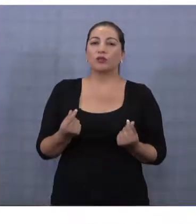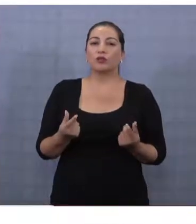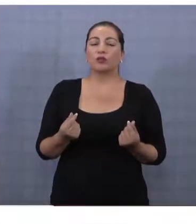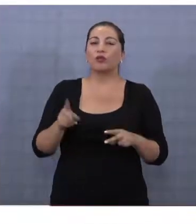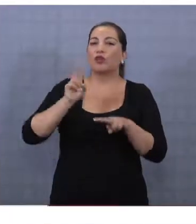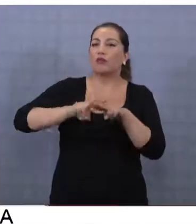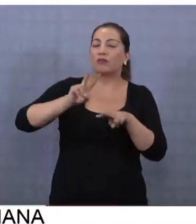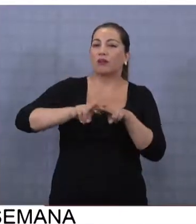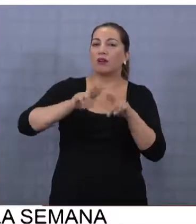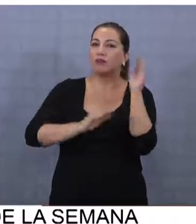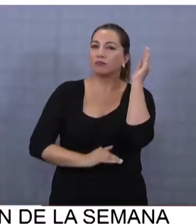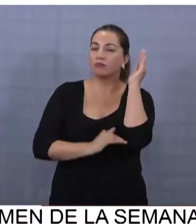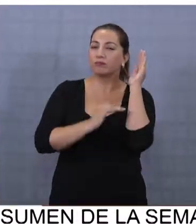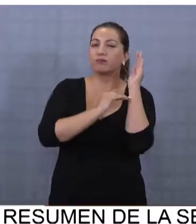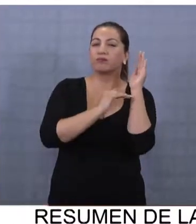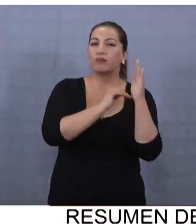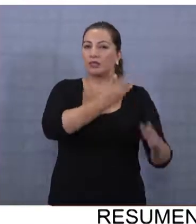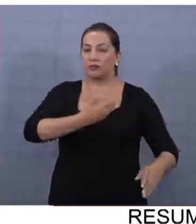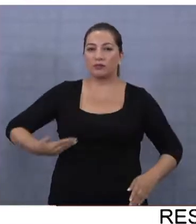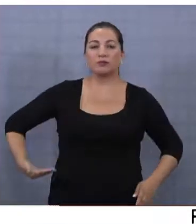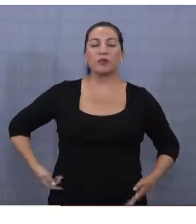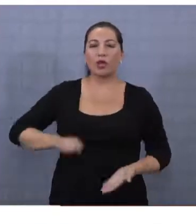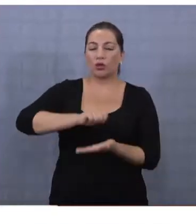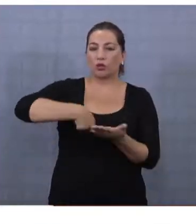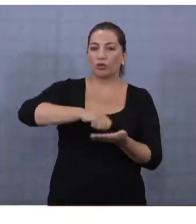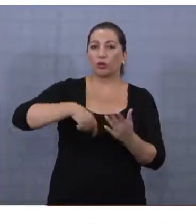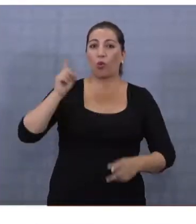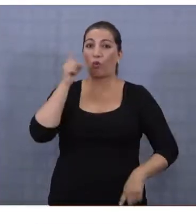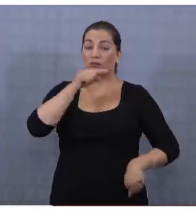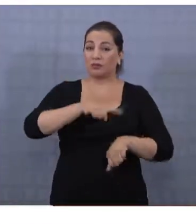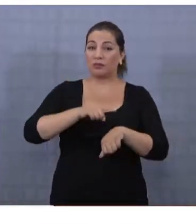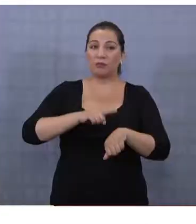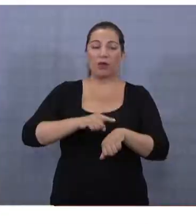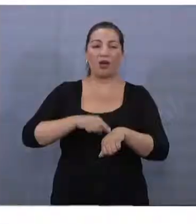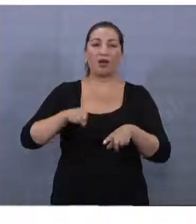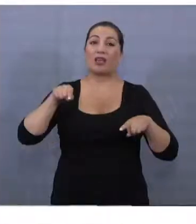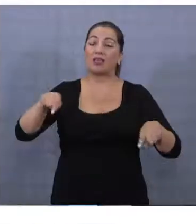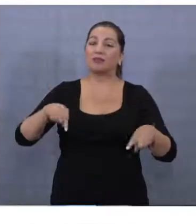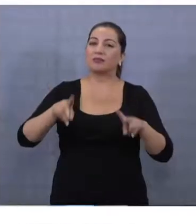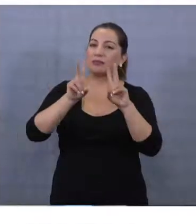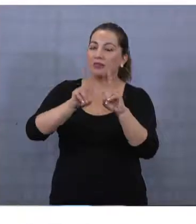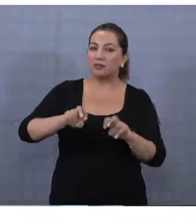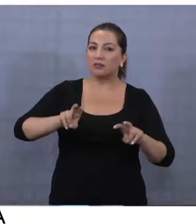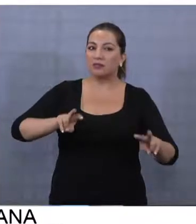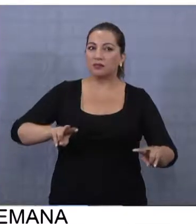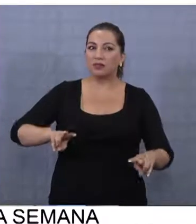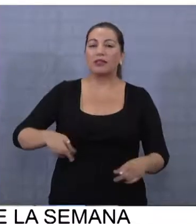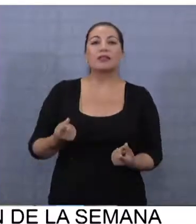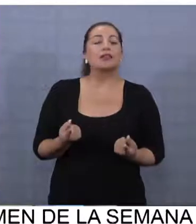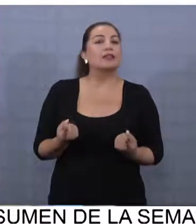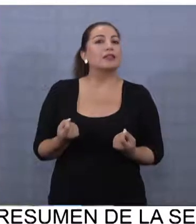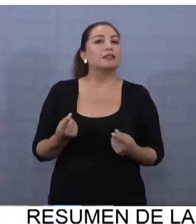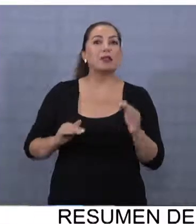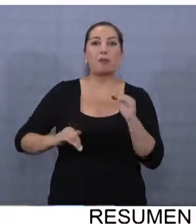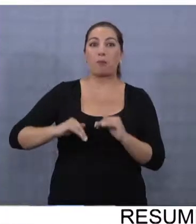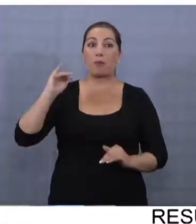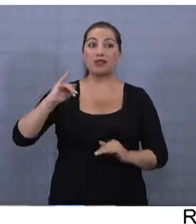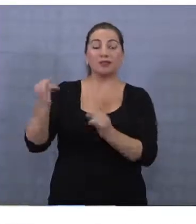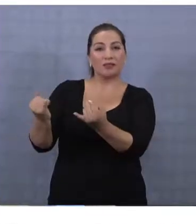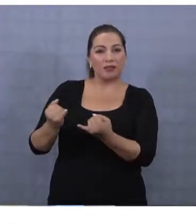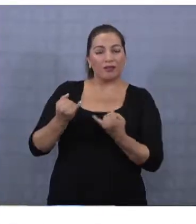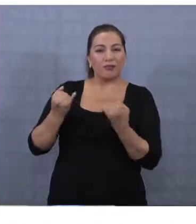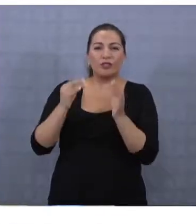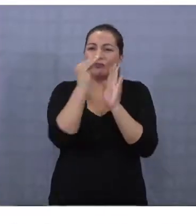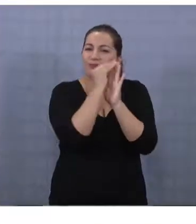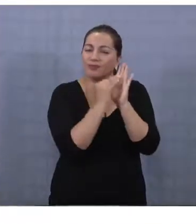reparación del edificio del Gobierno Regional y las contrataciones de última hora que debieron ser objeto de análisis, pero requieren de más información